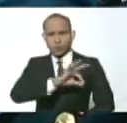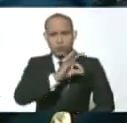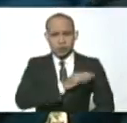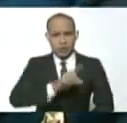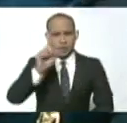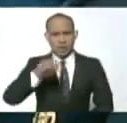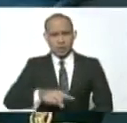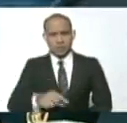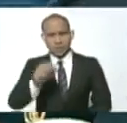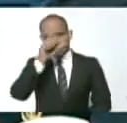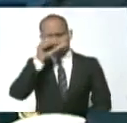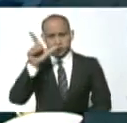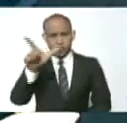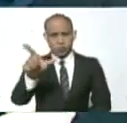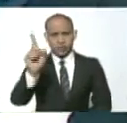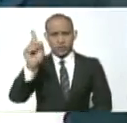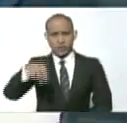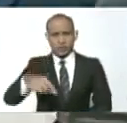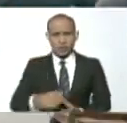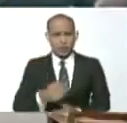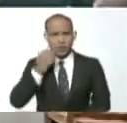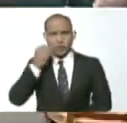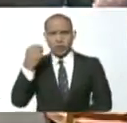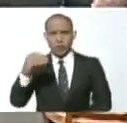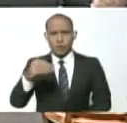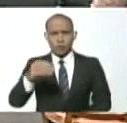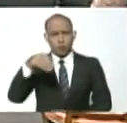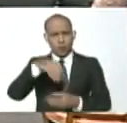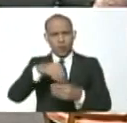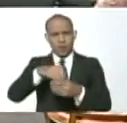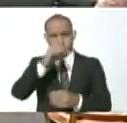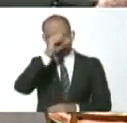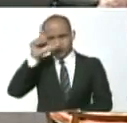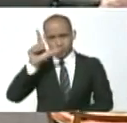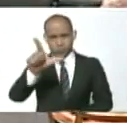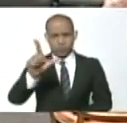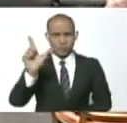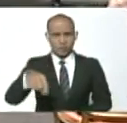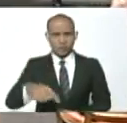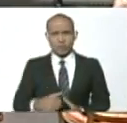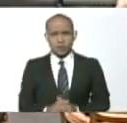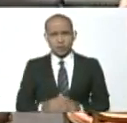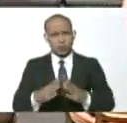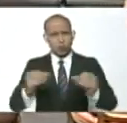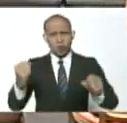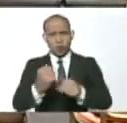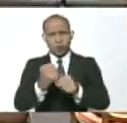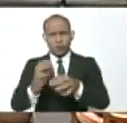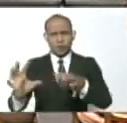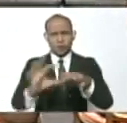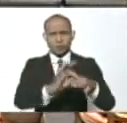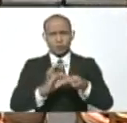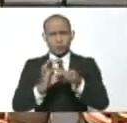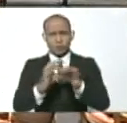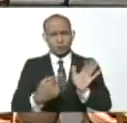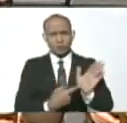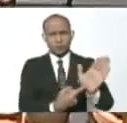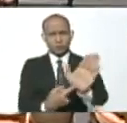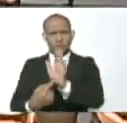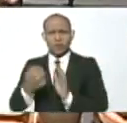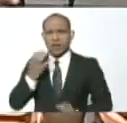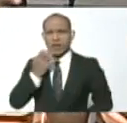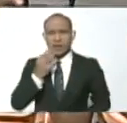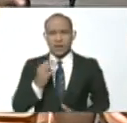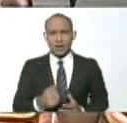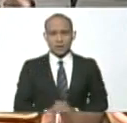partido socialista unido de venezuela con la juventud del partido socialista vamos a una articulación a dar ejemplo como decía harold